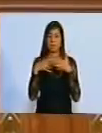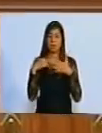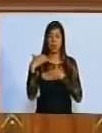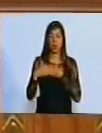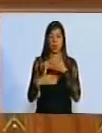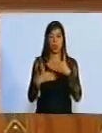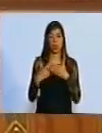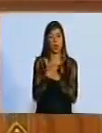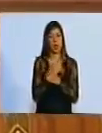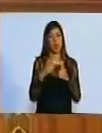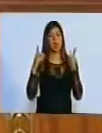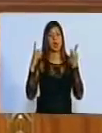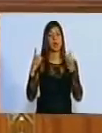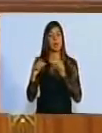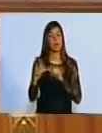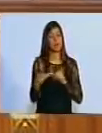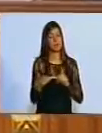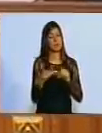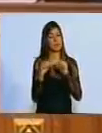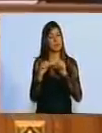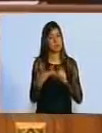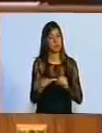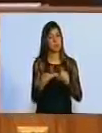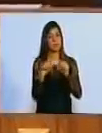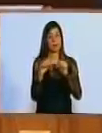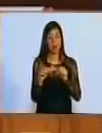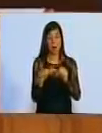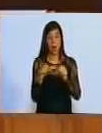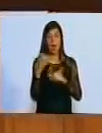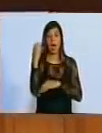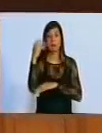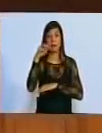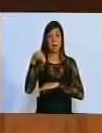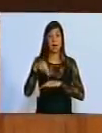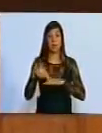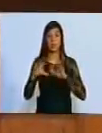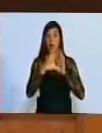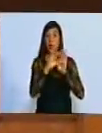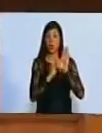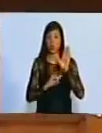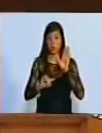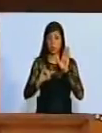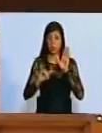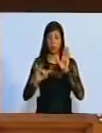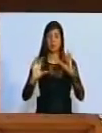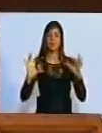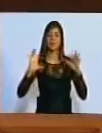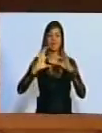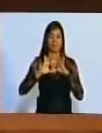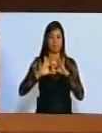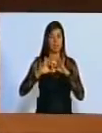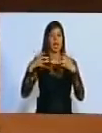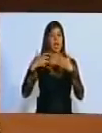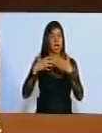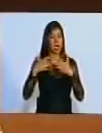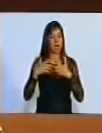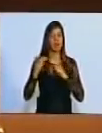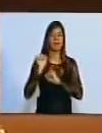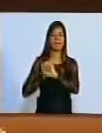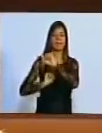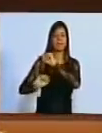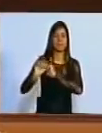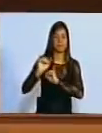es un proceso activo y la Asamblea Nacional Constituyente forma parte justamente de ese proceso en defensa